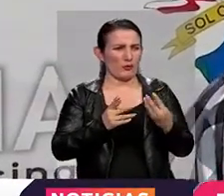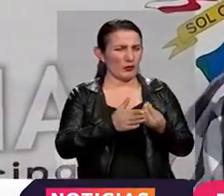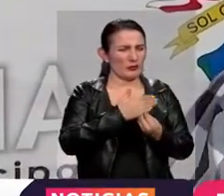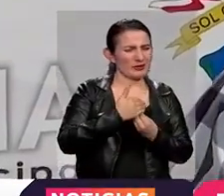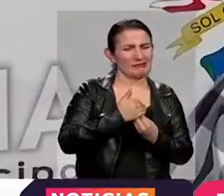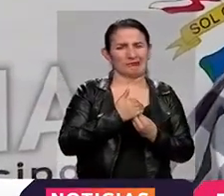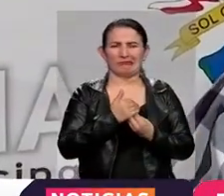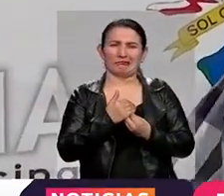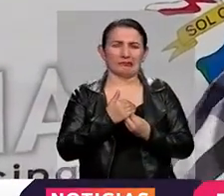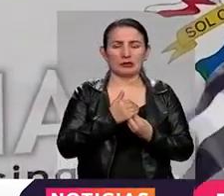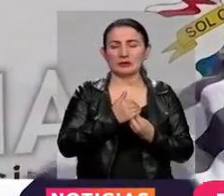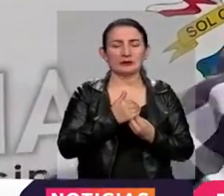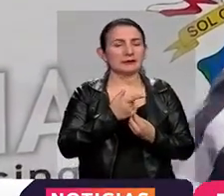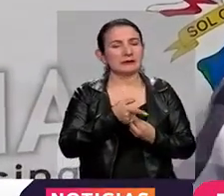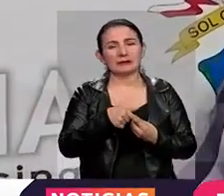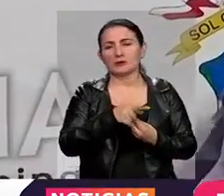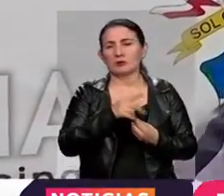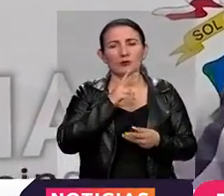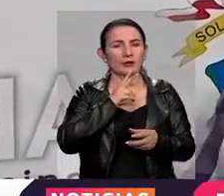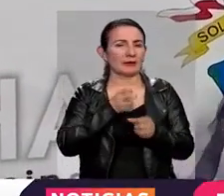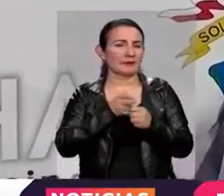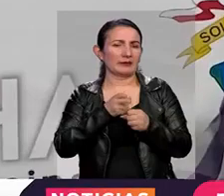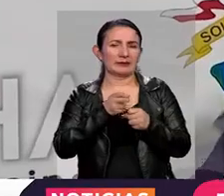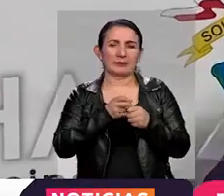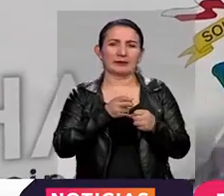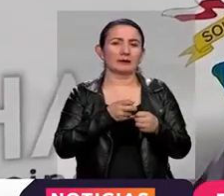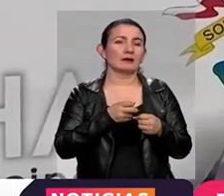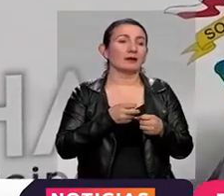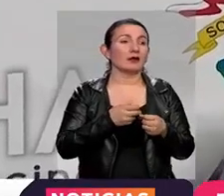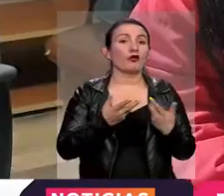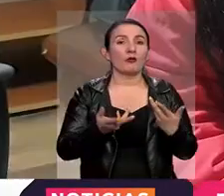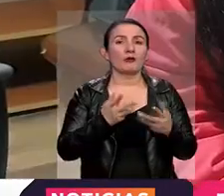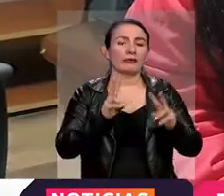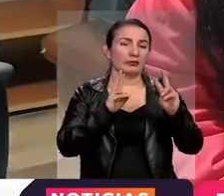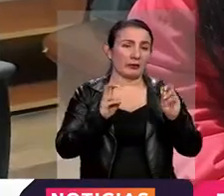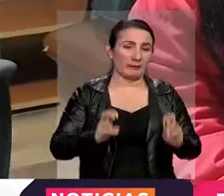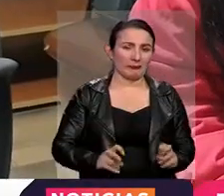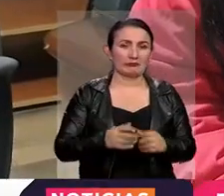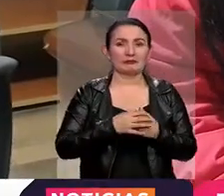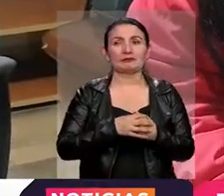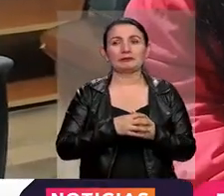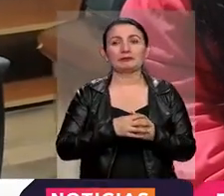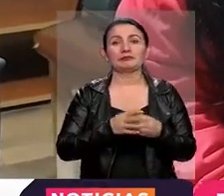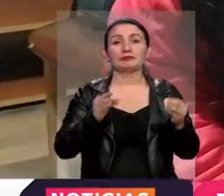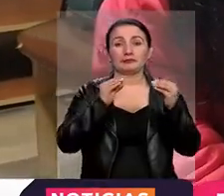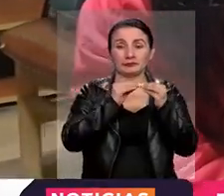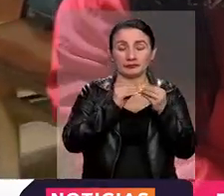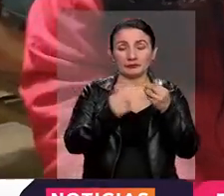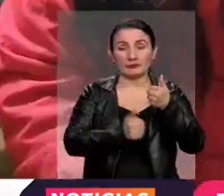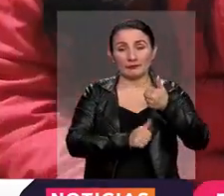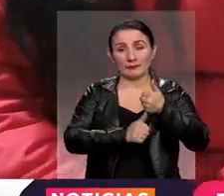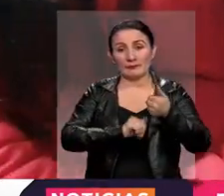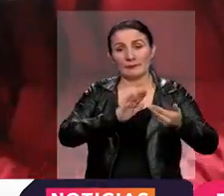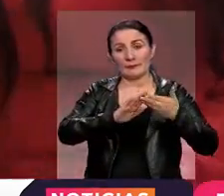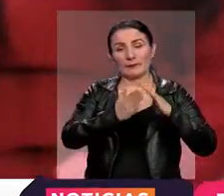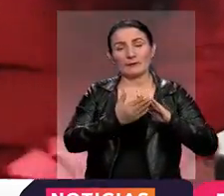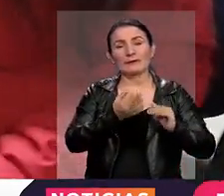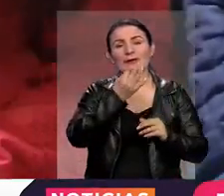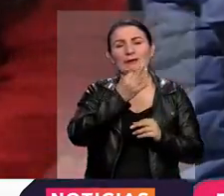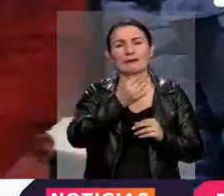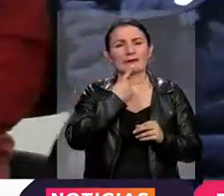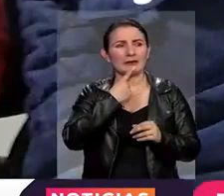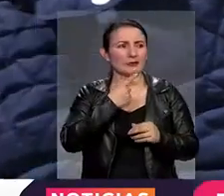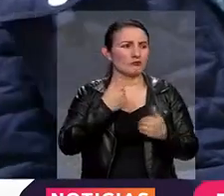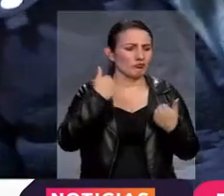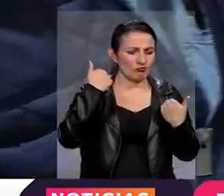contributivo. Entonces ha sido un ir y venir con todo este tema. De igual forma, los ediles de la Comuna 3 afirman que no